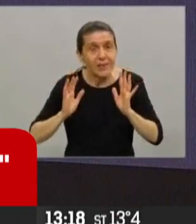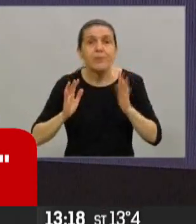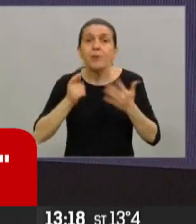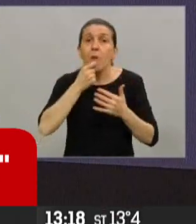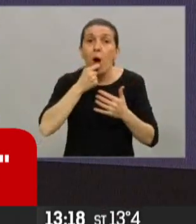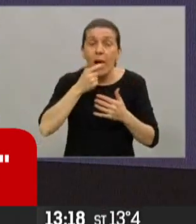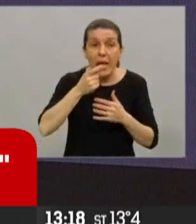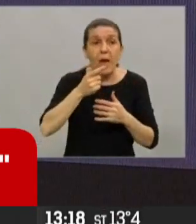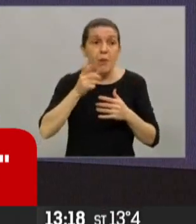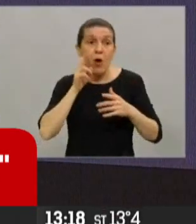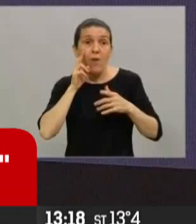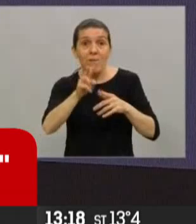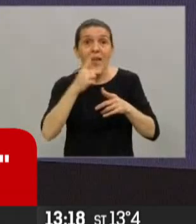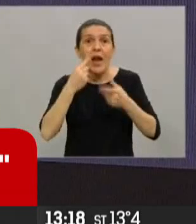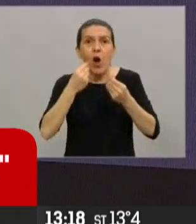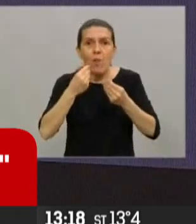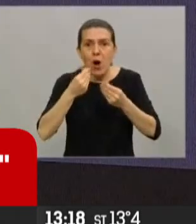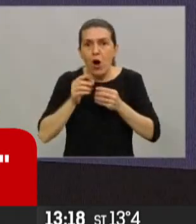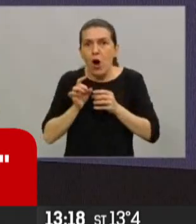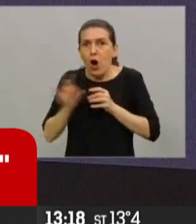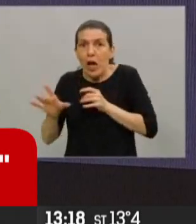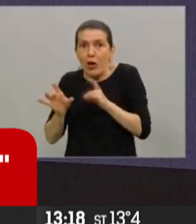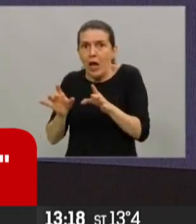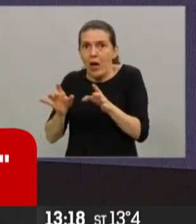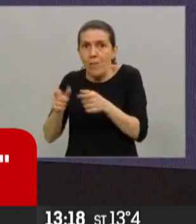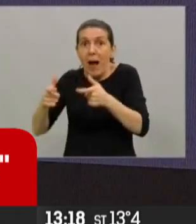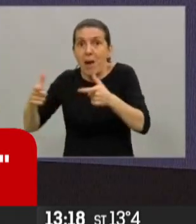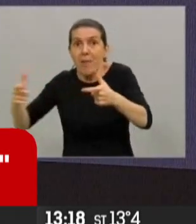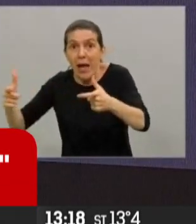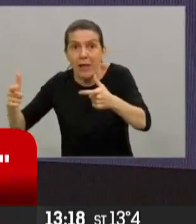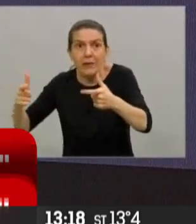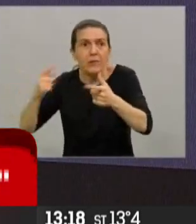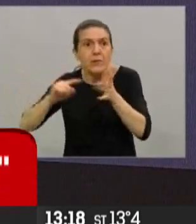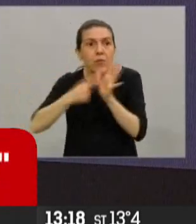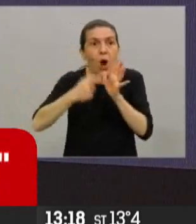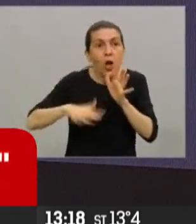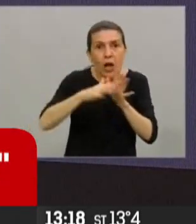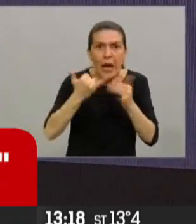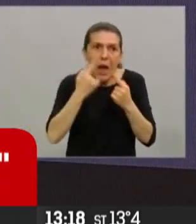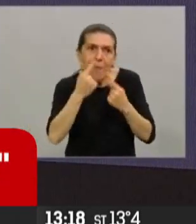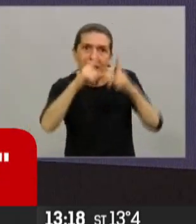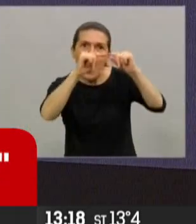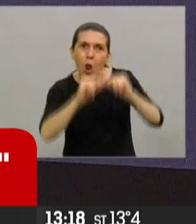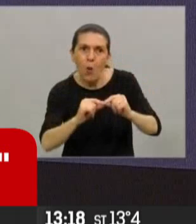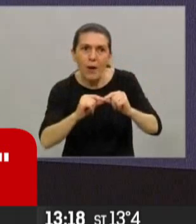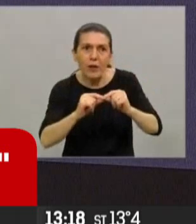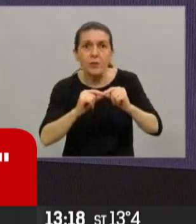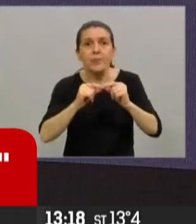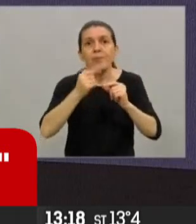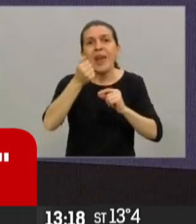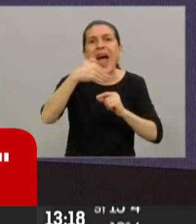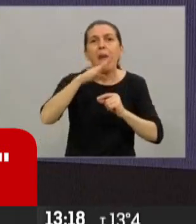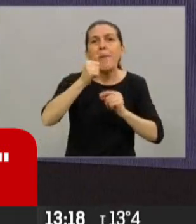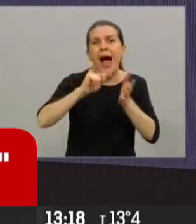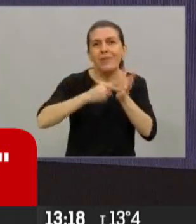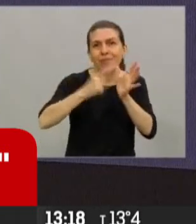Si uno mira el tiempo de duplicación en el área metropolitana de Buenos Aires, todo esto se observa. El AMBA en